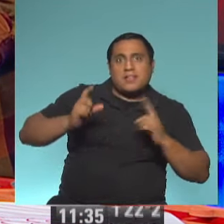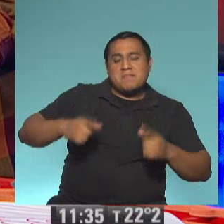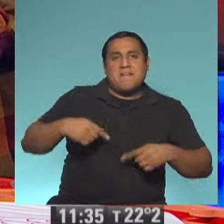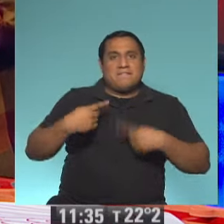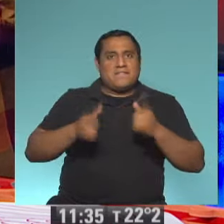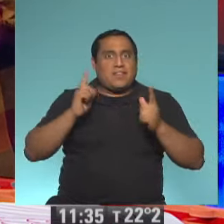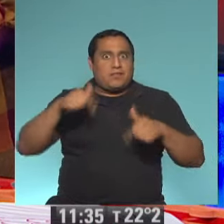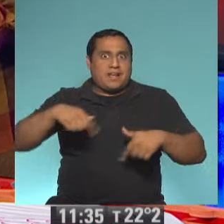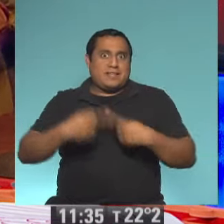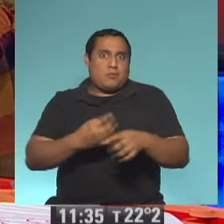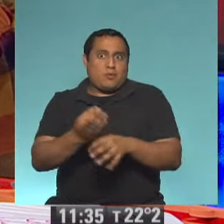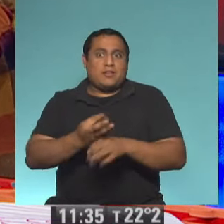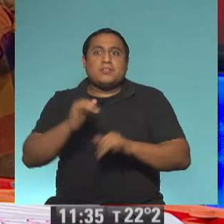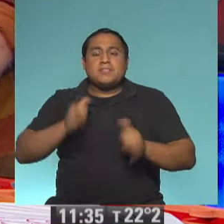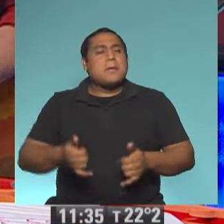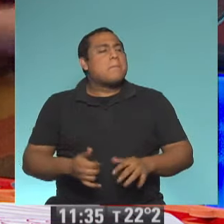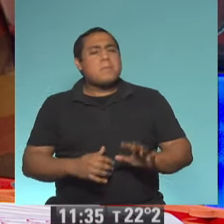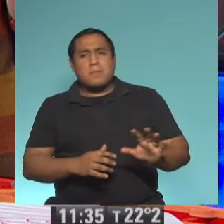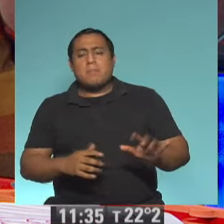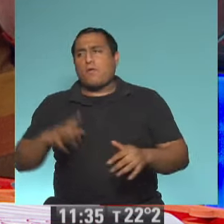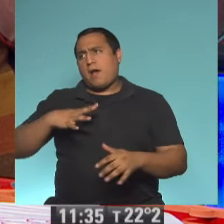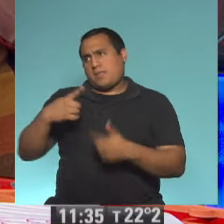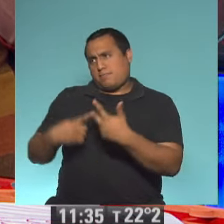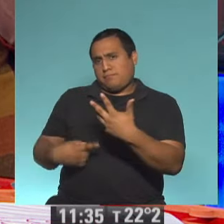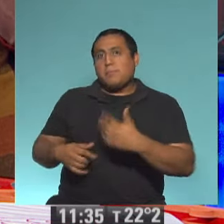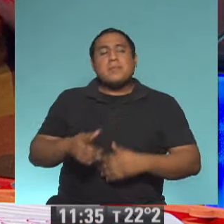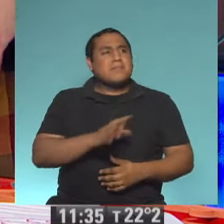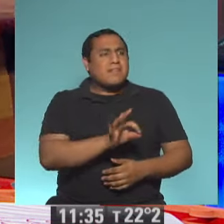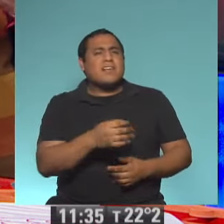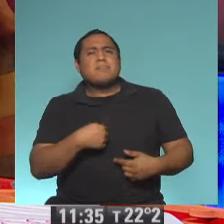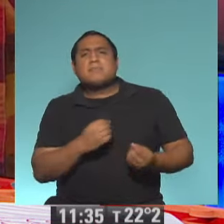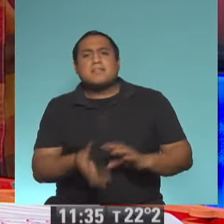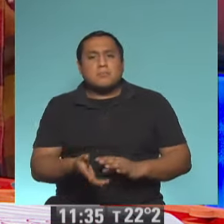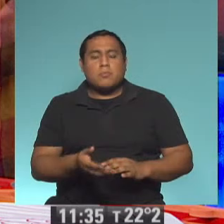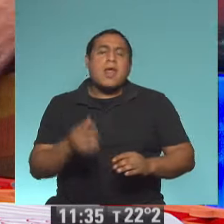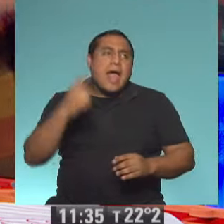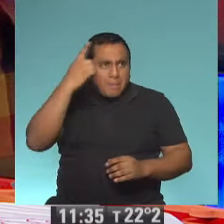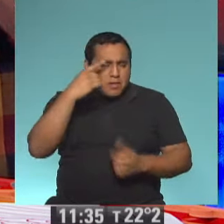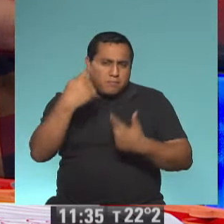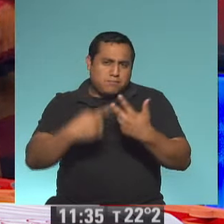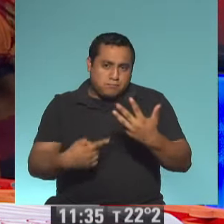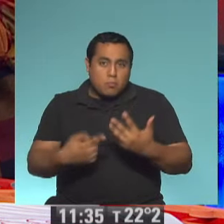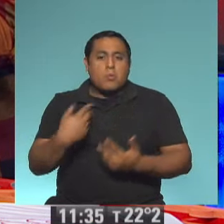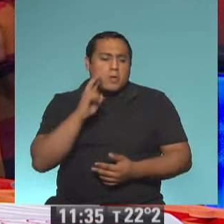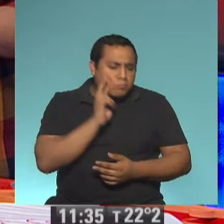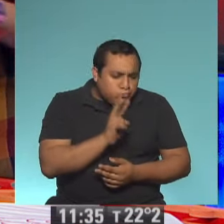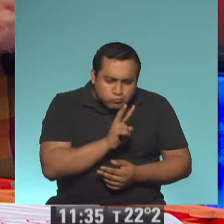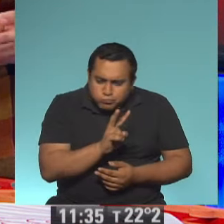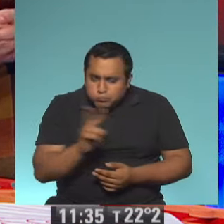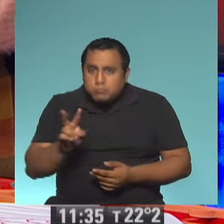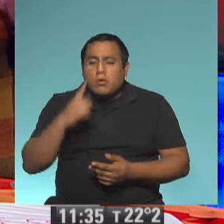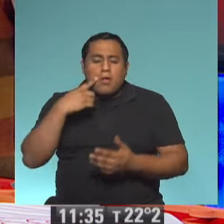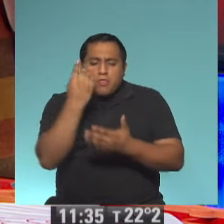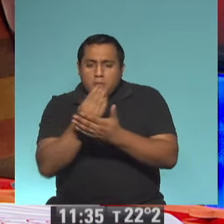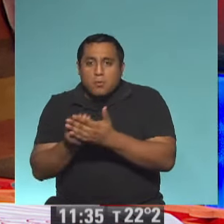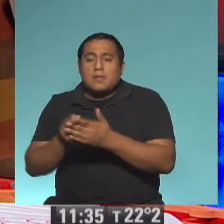¿Quién seguimos educando? Claro que sí, y nos pero quedan señor, un montón de cosas por ¿sabes hacer? ¿Qué podríamos hacer? Porque hay muchas maneras de aprender. Podemos observar, podemos